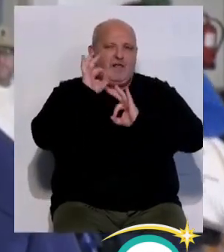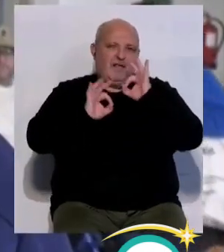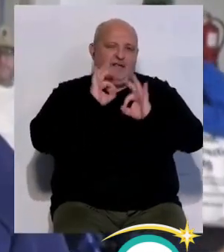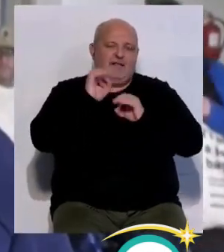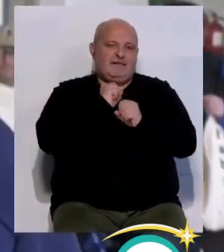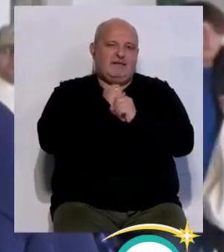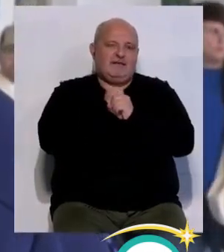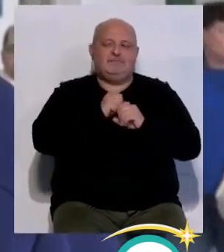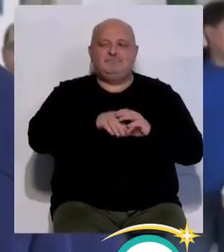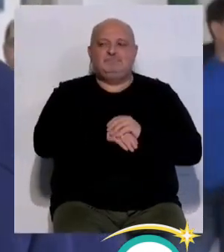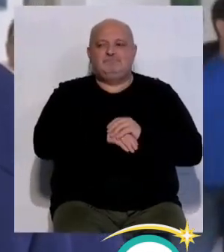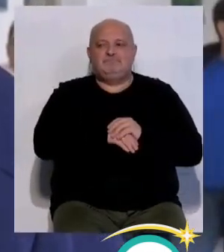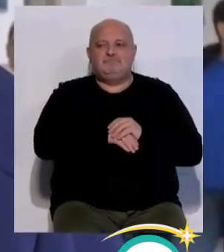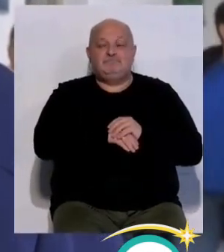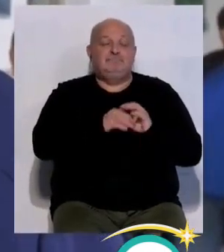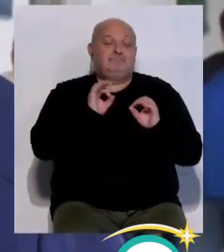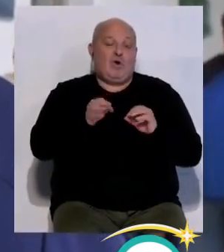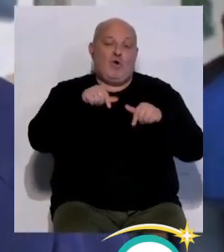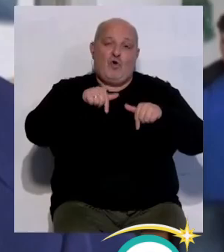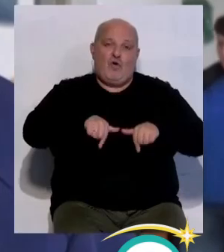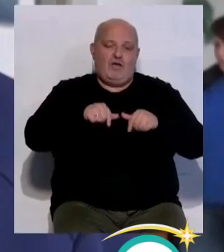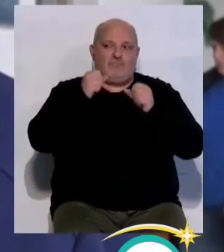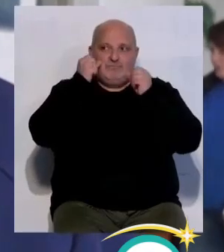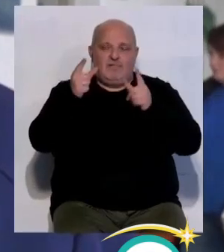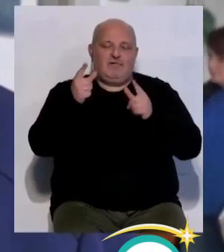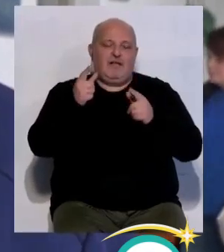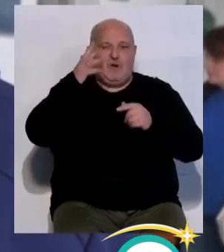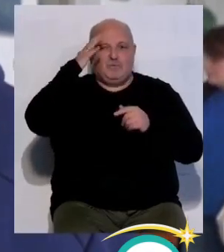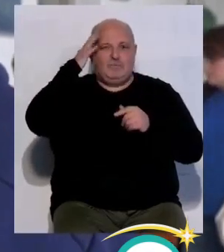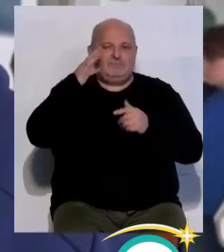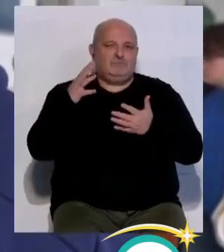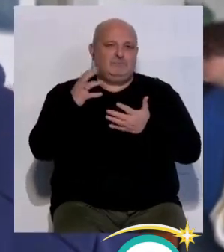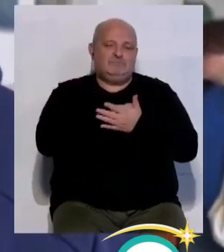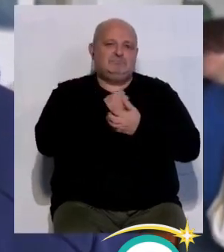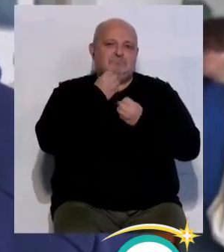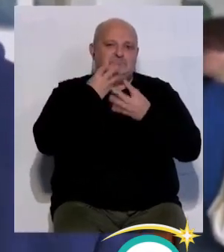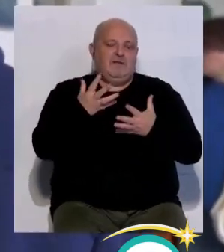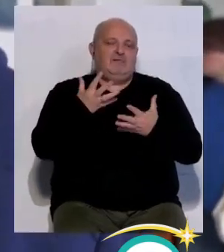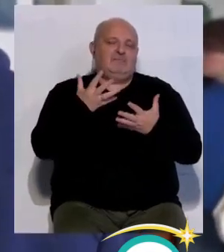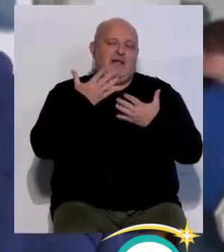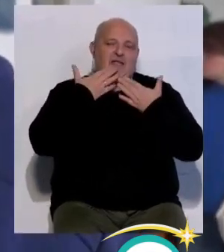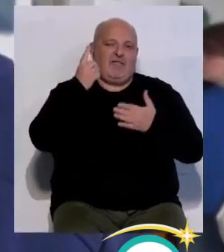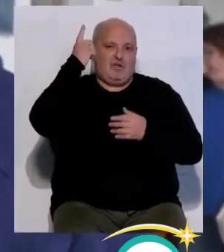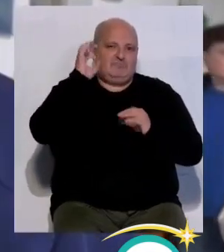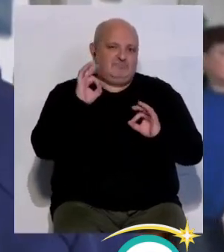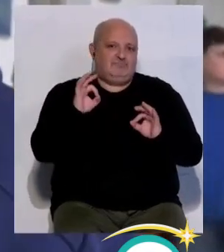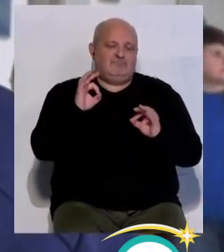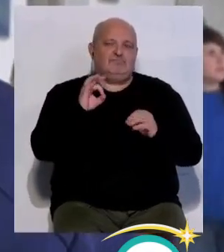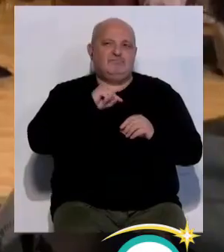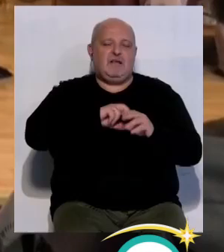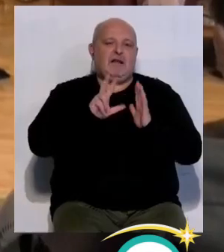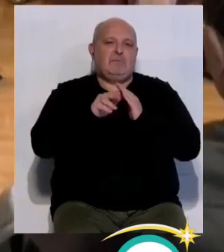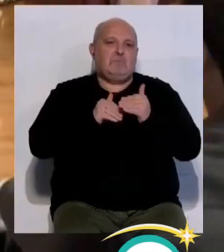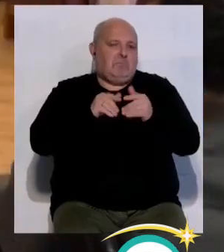llevamos del mes de verano trabajando esto. Y de verdad, hoy se ve el fruto y ve la ilusión de que todo está saliendo bien, de maravilla, gracias a Dios. Un poquito de